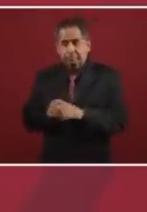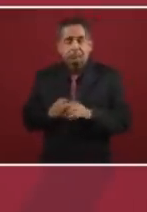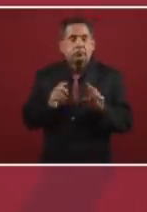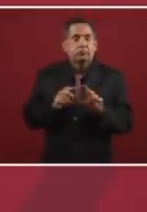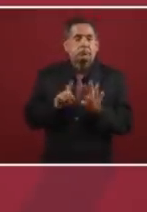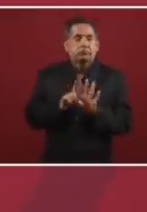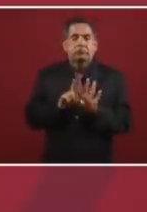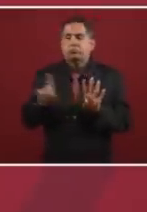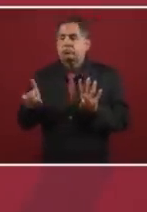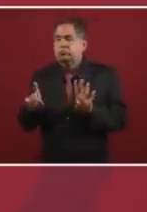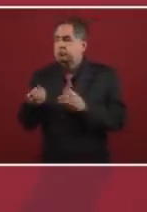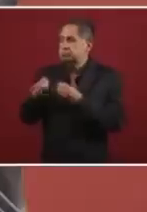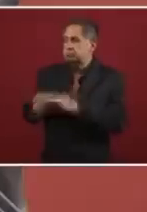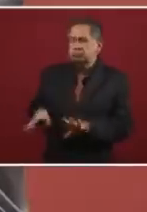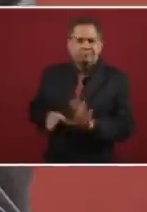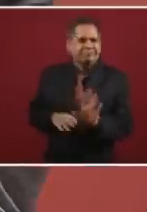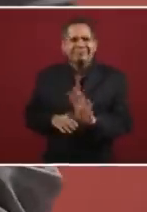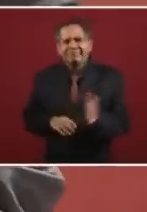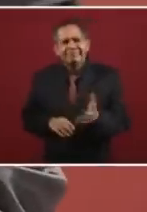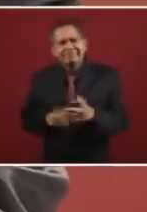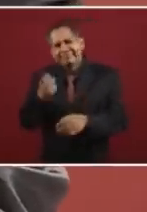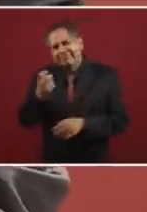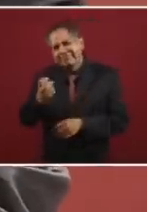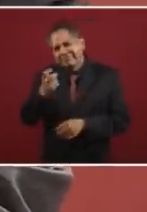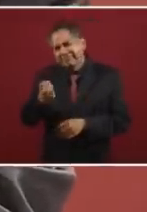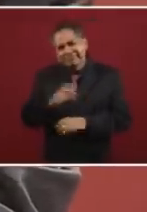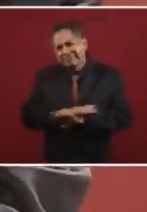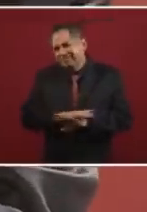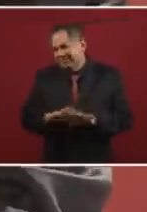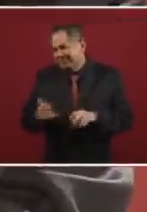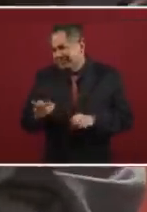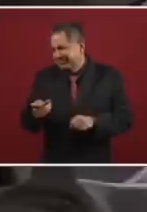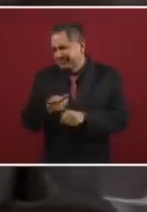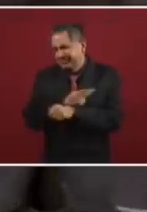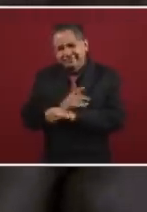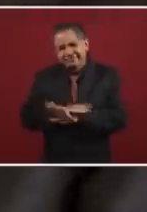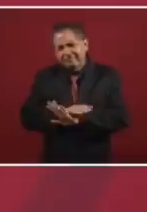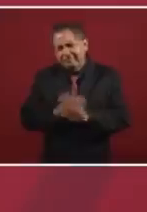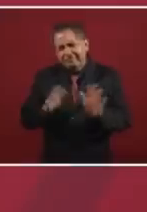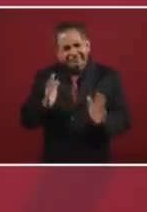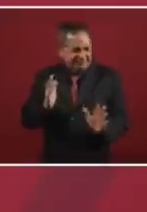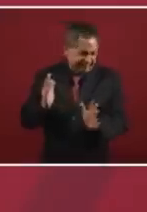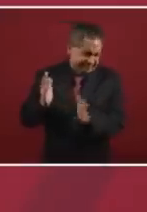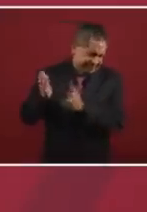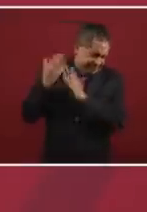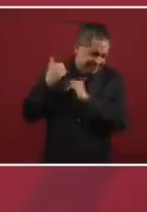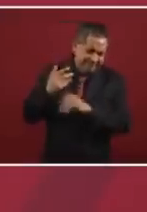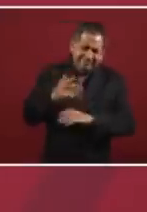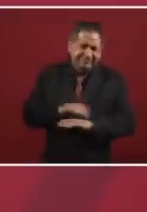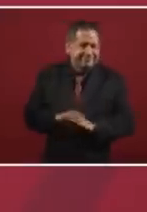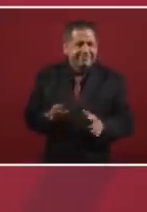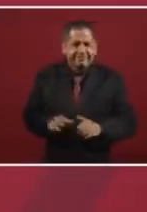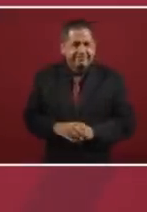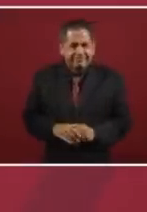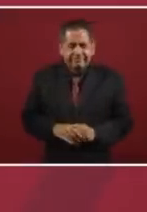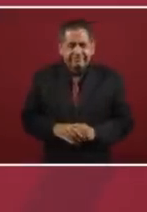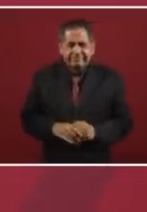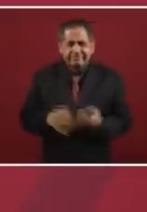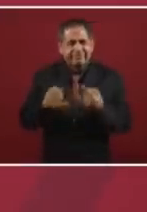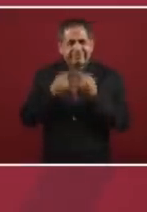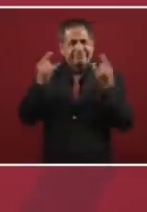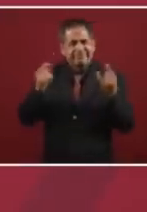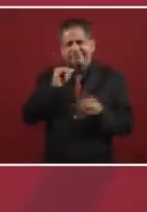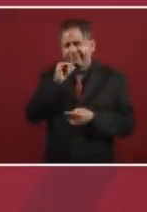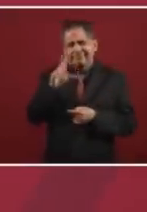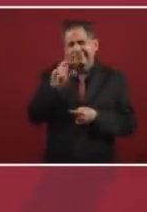foto todo eso es ella esta historia